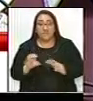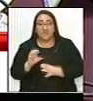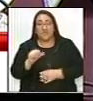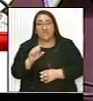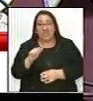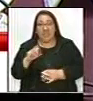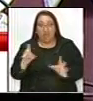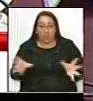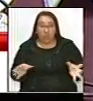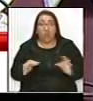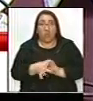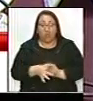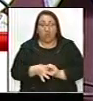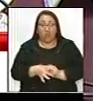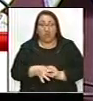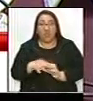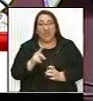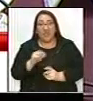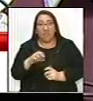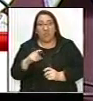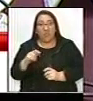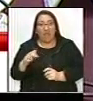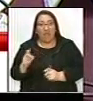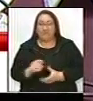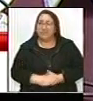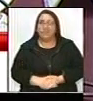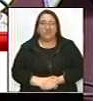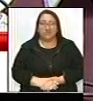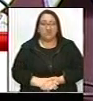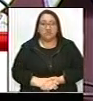forma conjunta el Senado y la Cámara de Diputados es